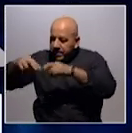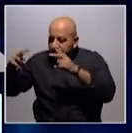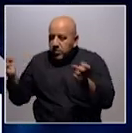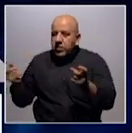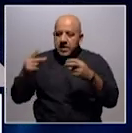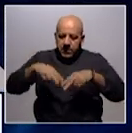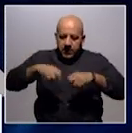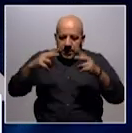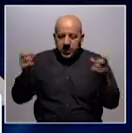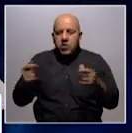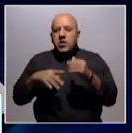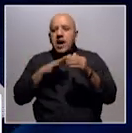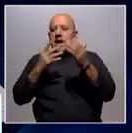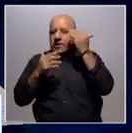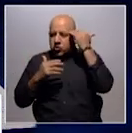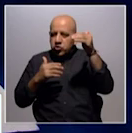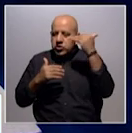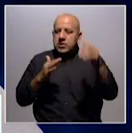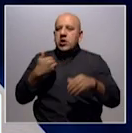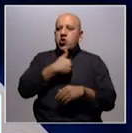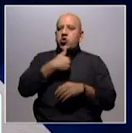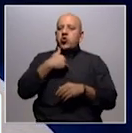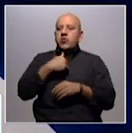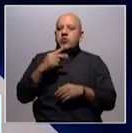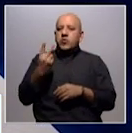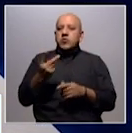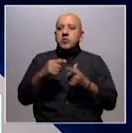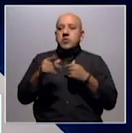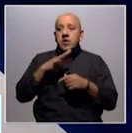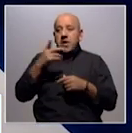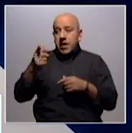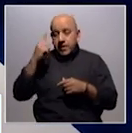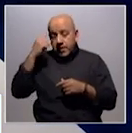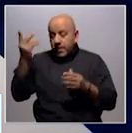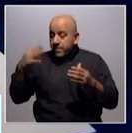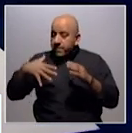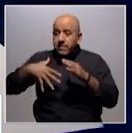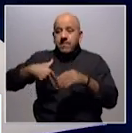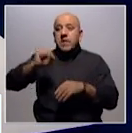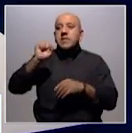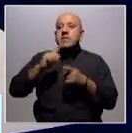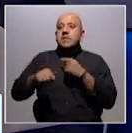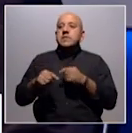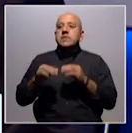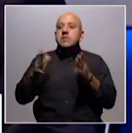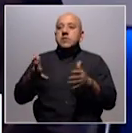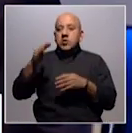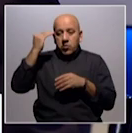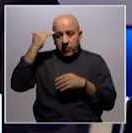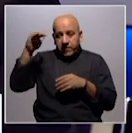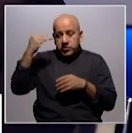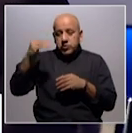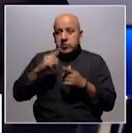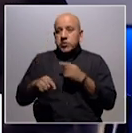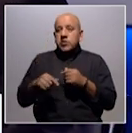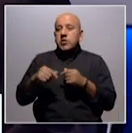tiene mucho de docente ahí se arma un circuito que hay que explotarlo mucho más probablemente los profesores y las